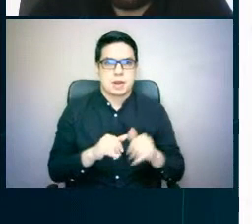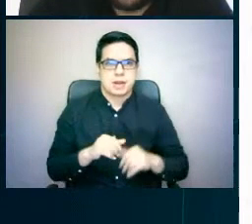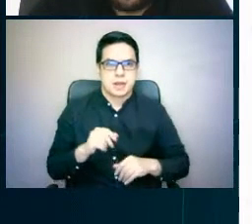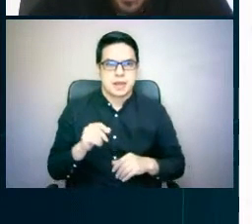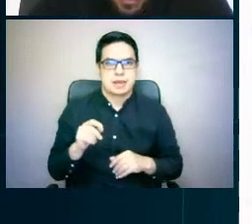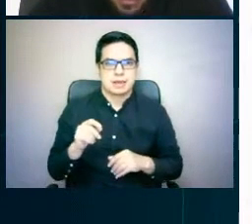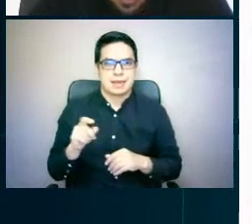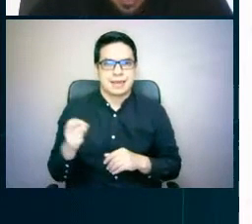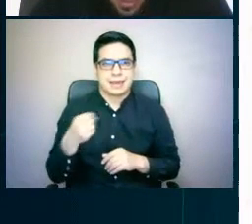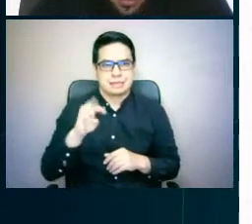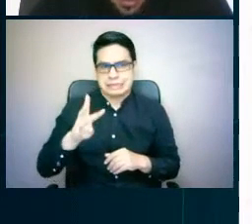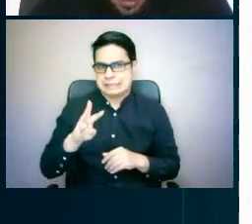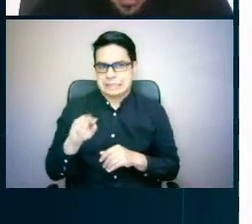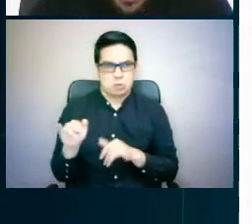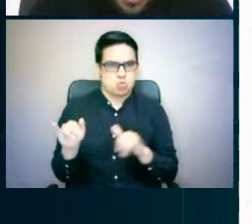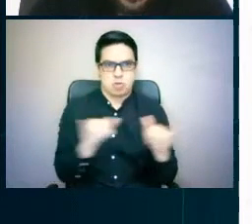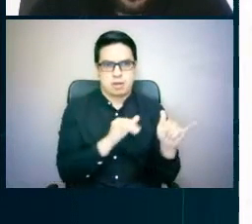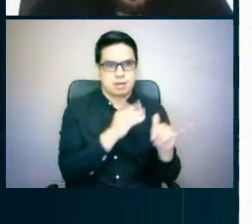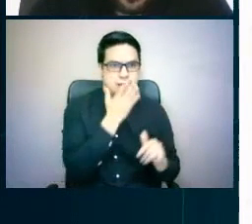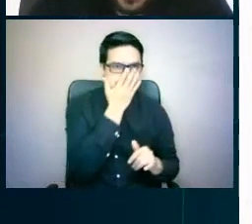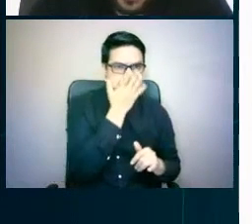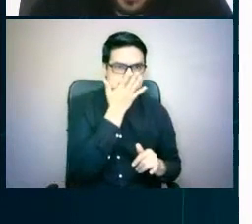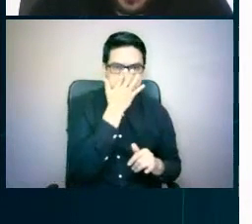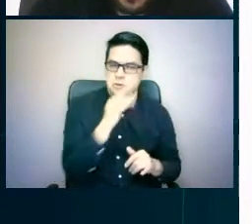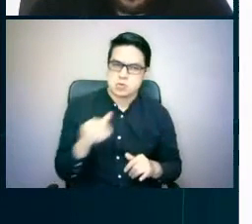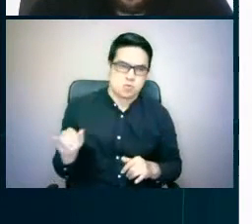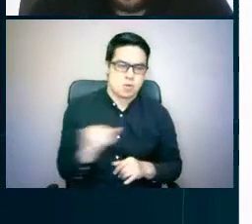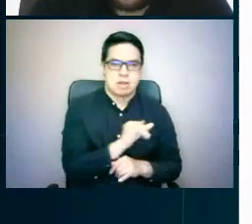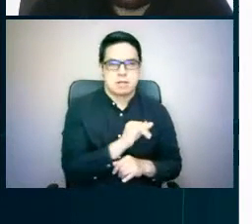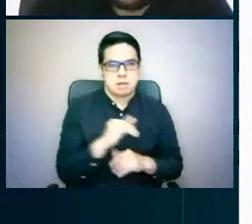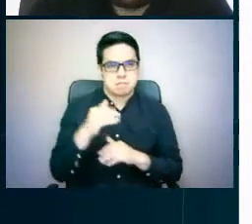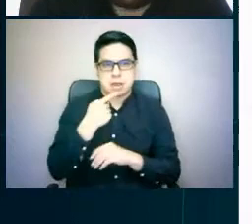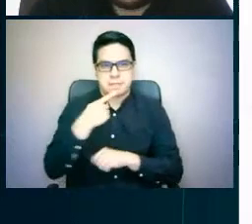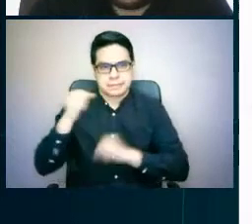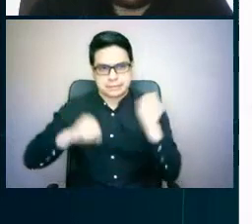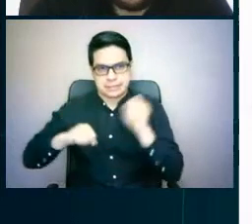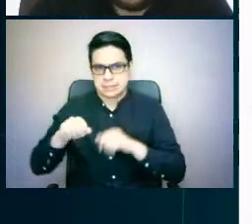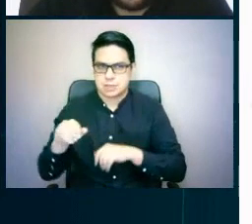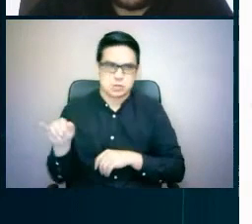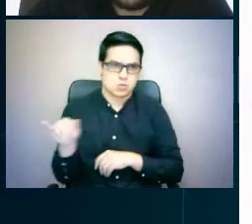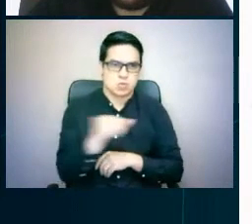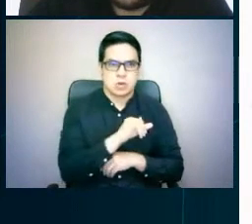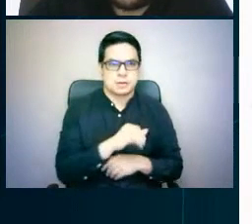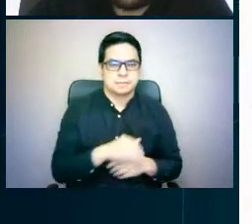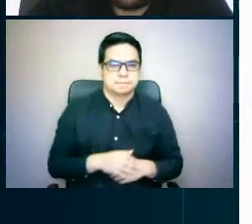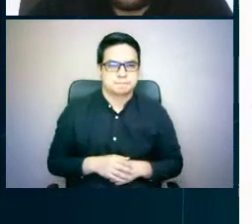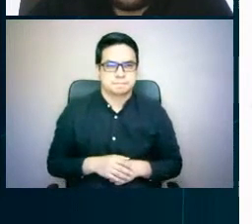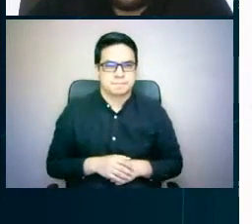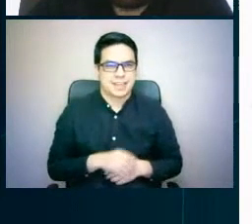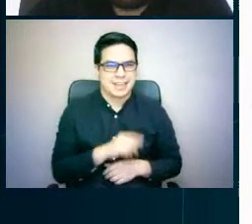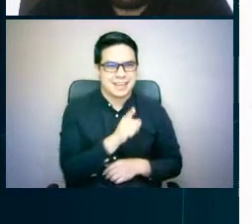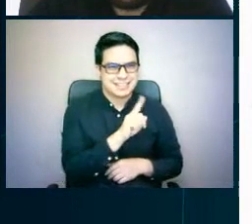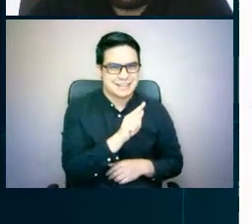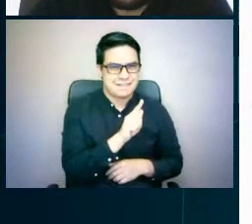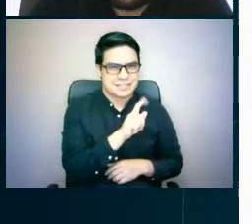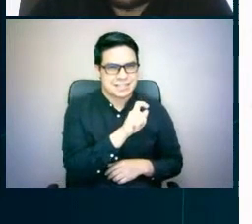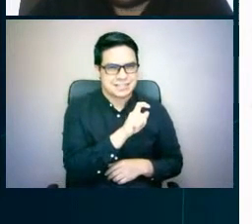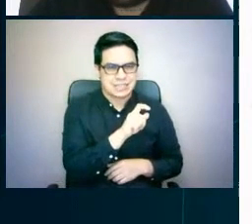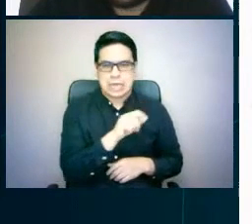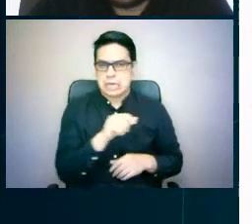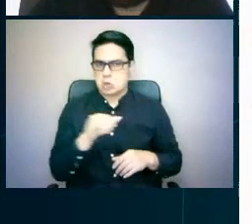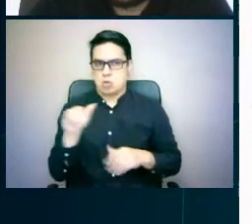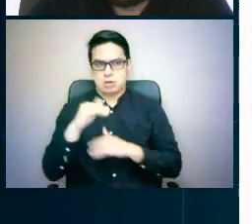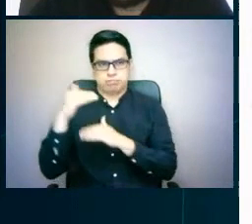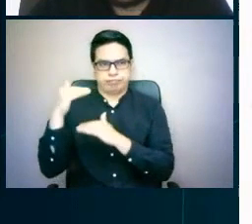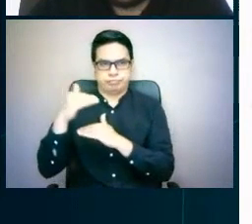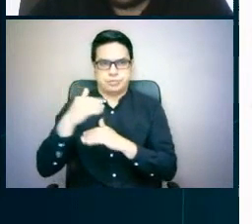G3, permanece igual tanto para igual con relación al SF6. Por lo